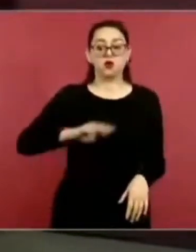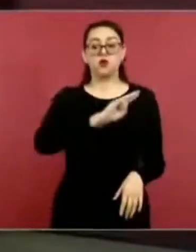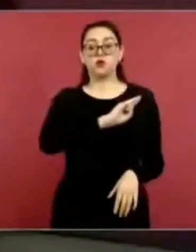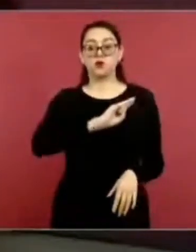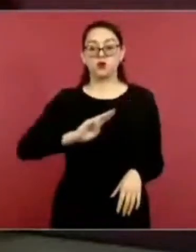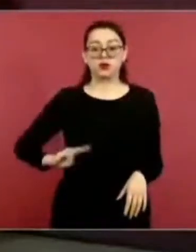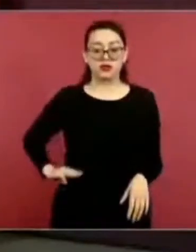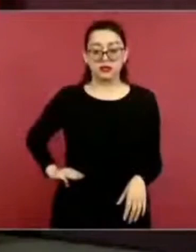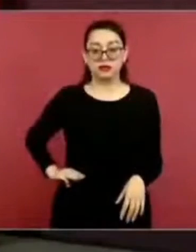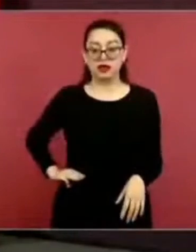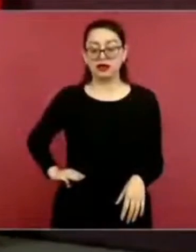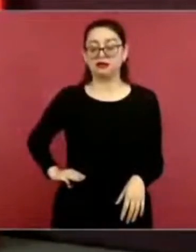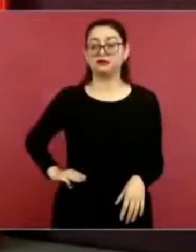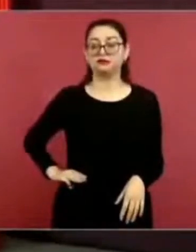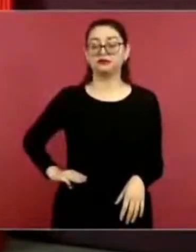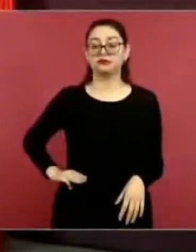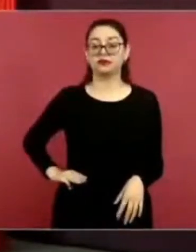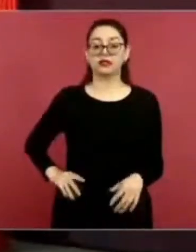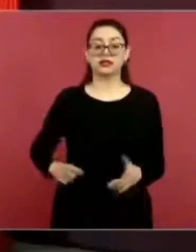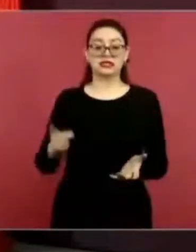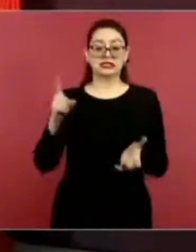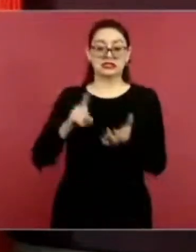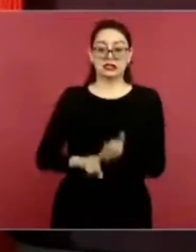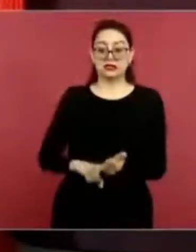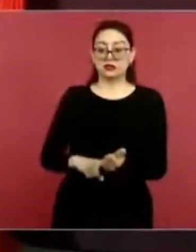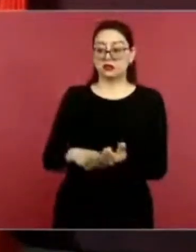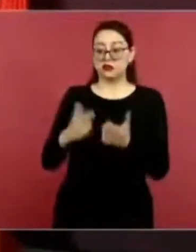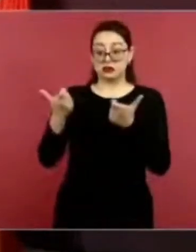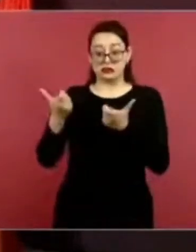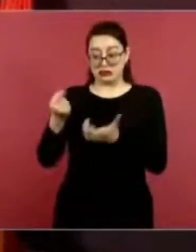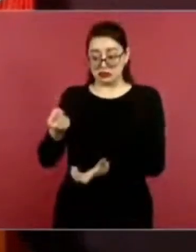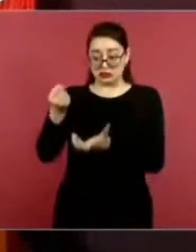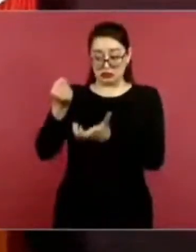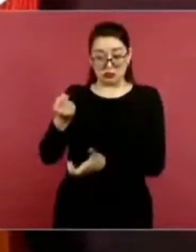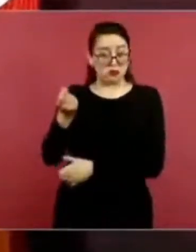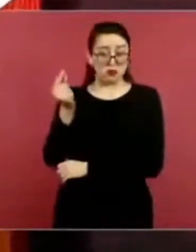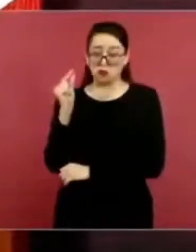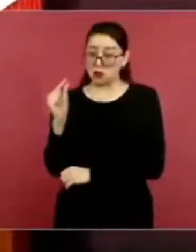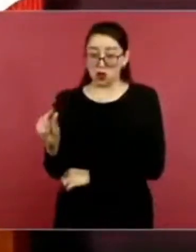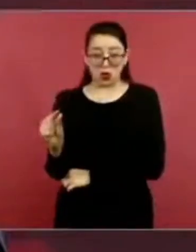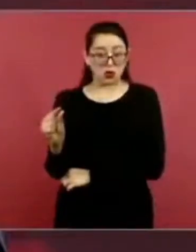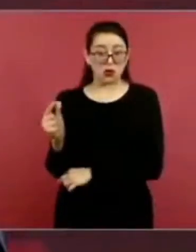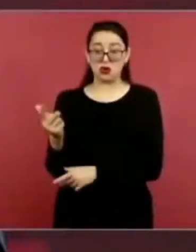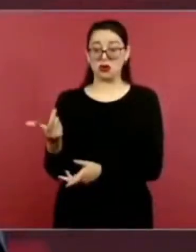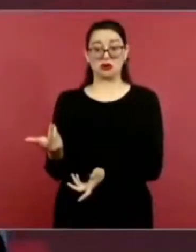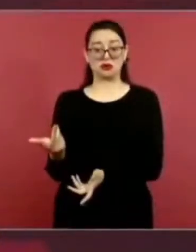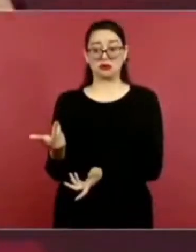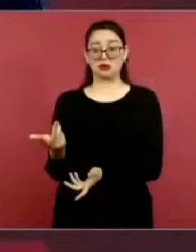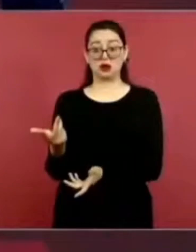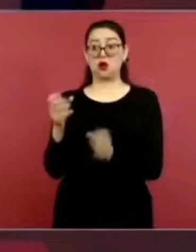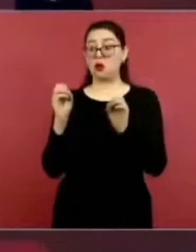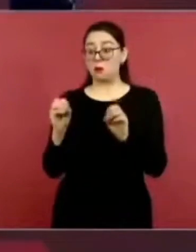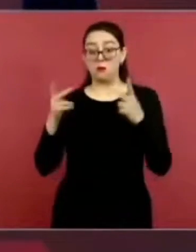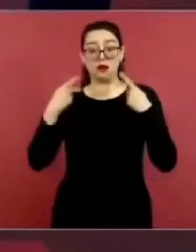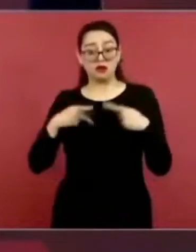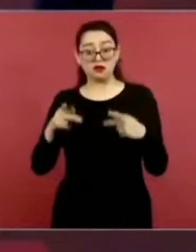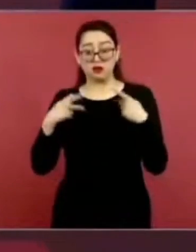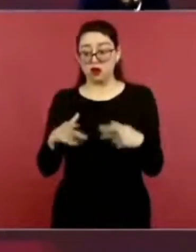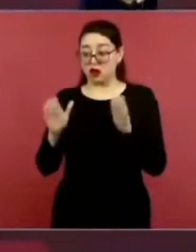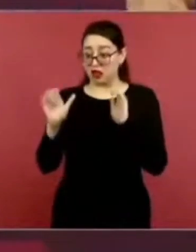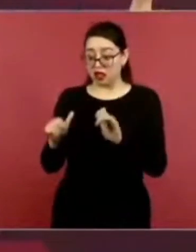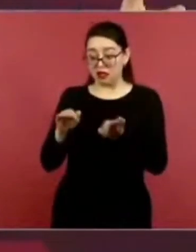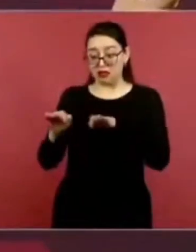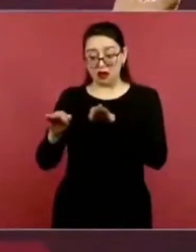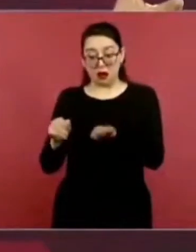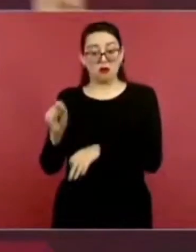no cuentan con recursos suficientes para el